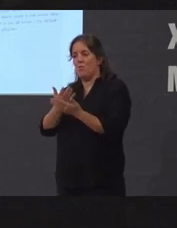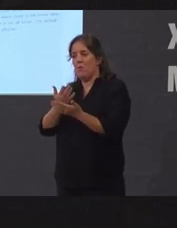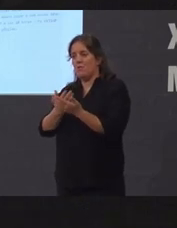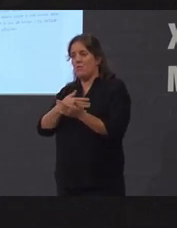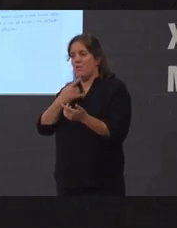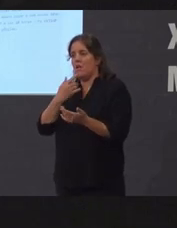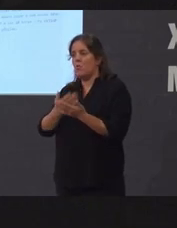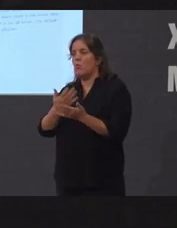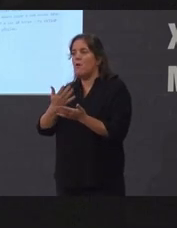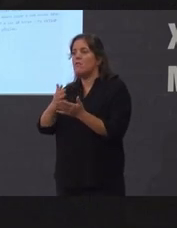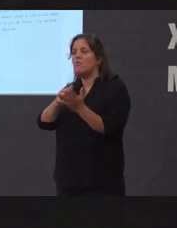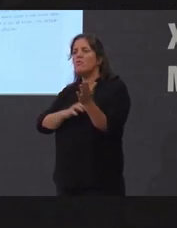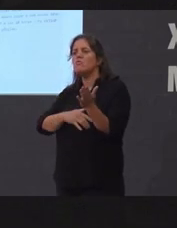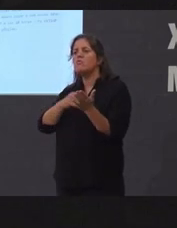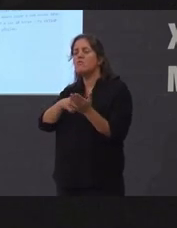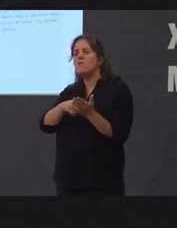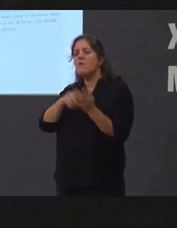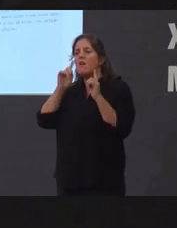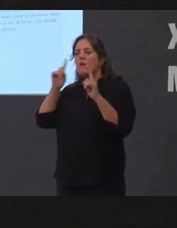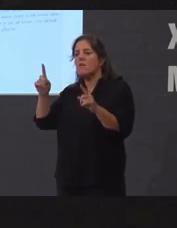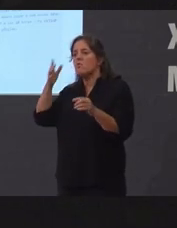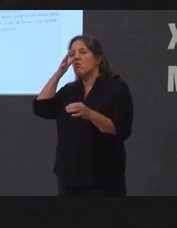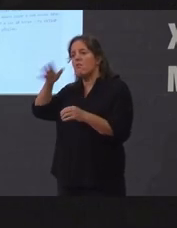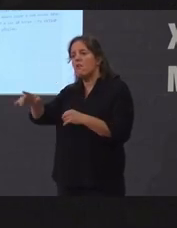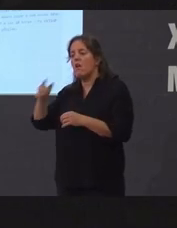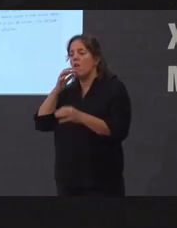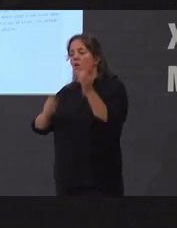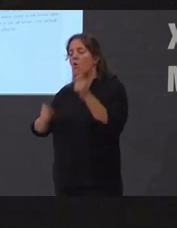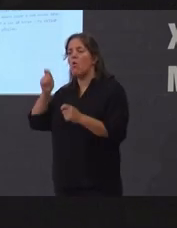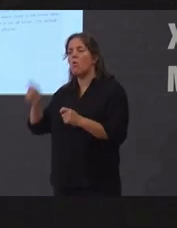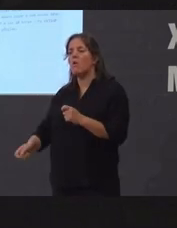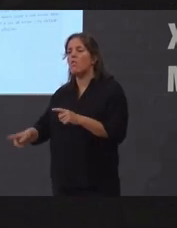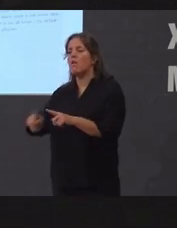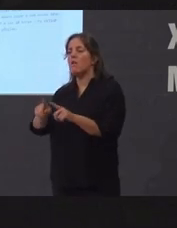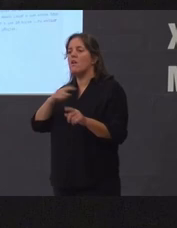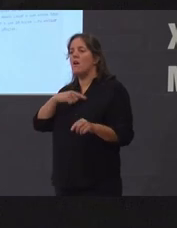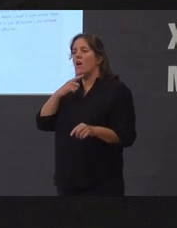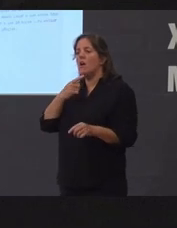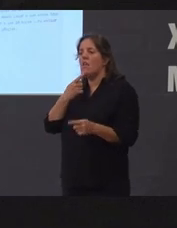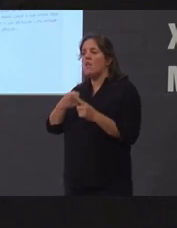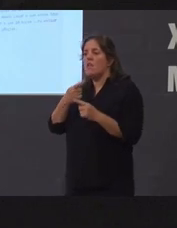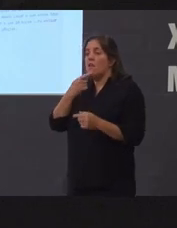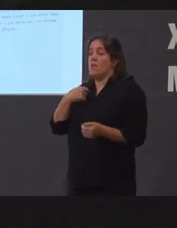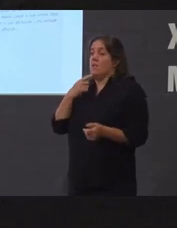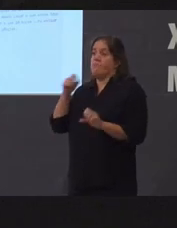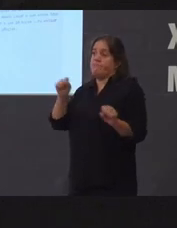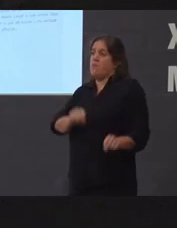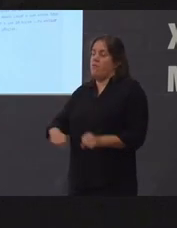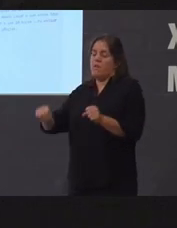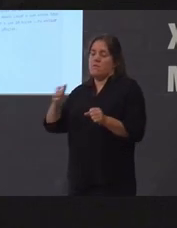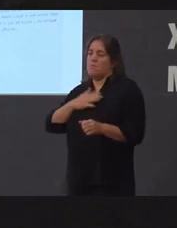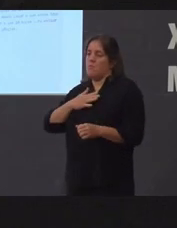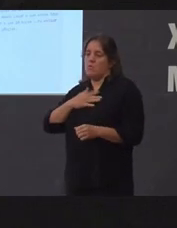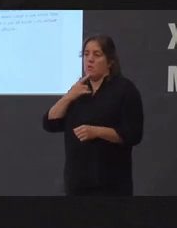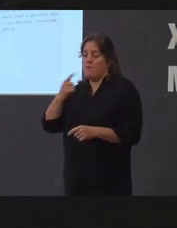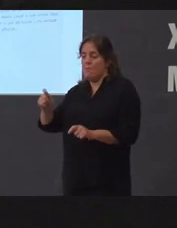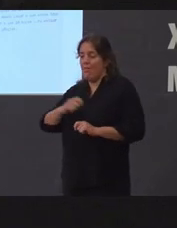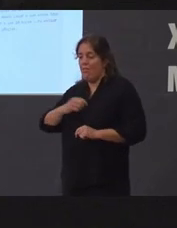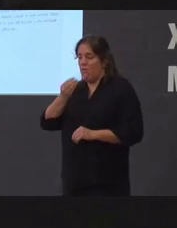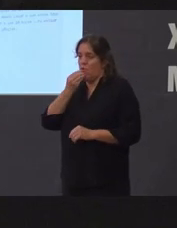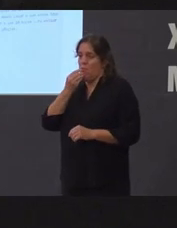hora de declarar ante o xuiz que simplemente estaban defendendo algo que era seu, algo que garantía esa supervivencia